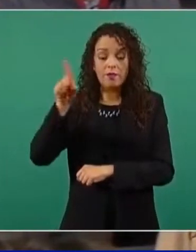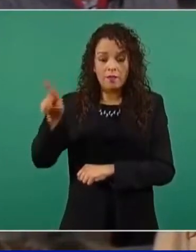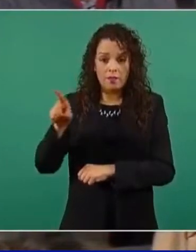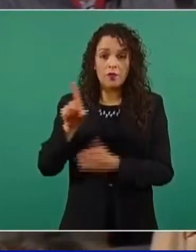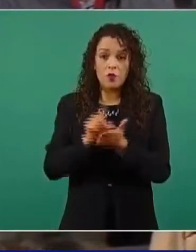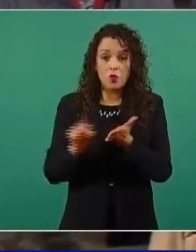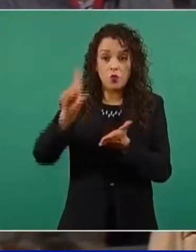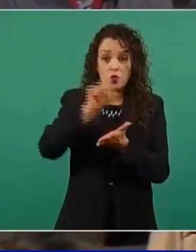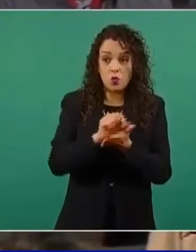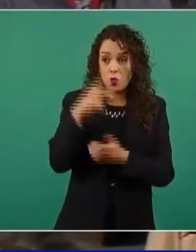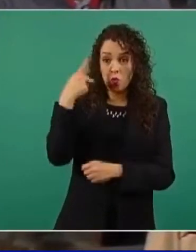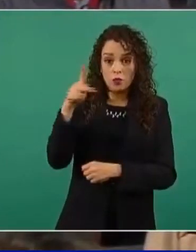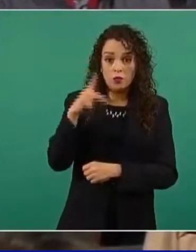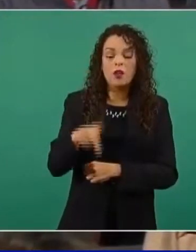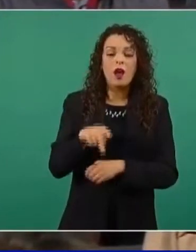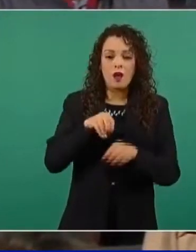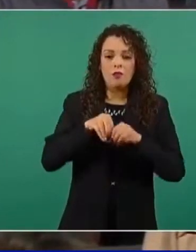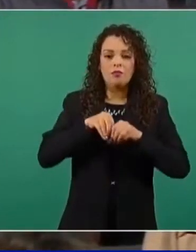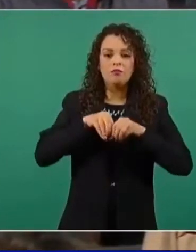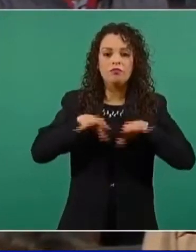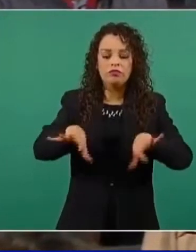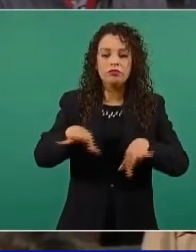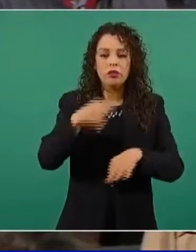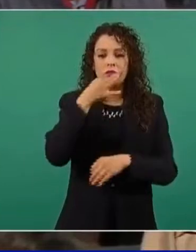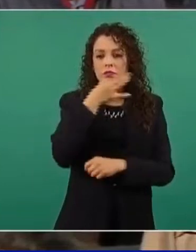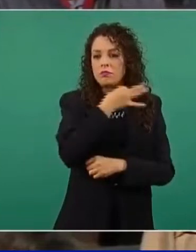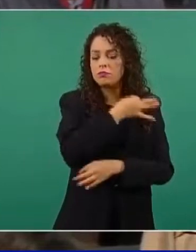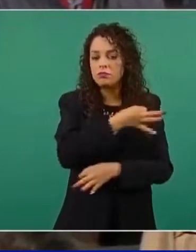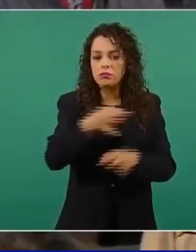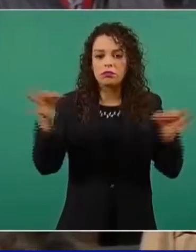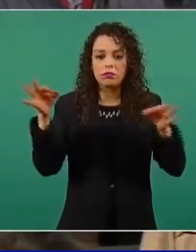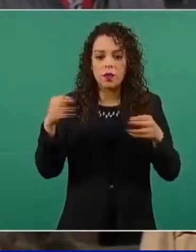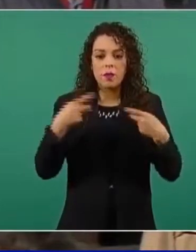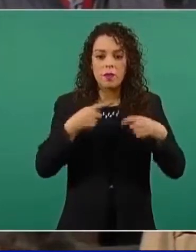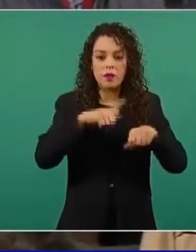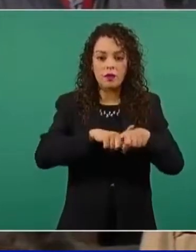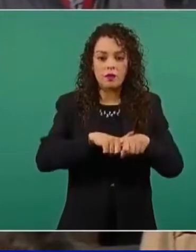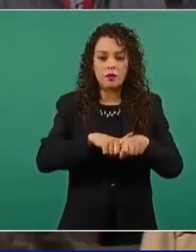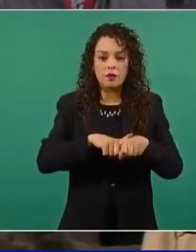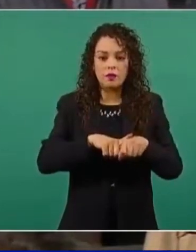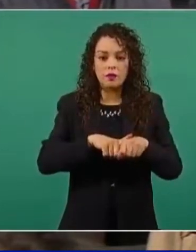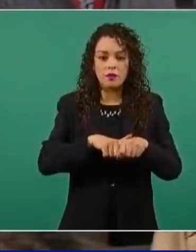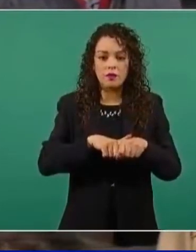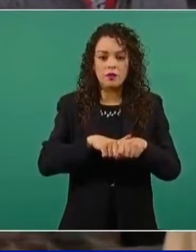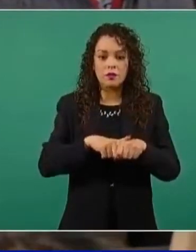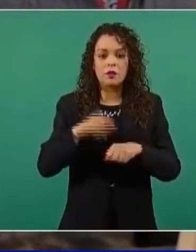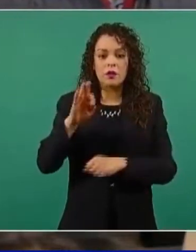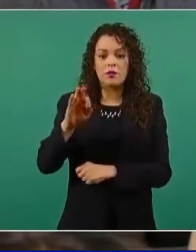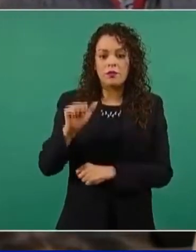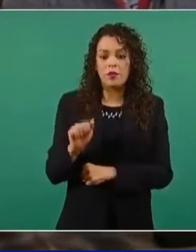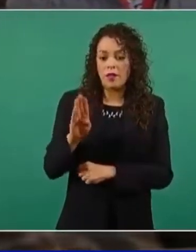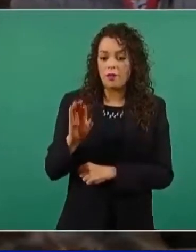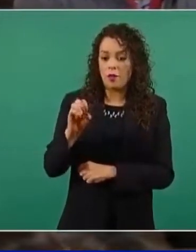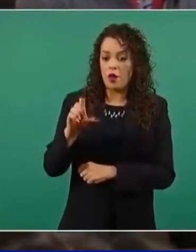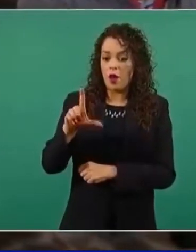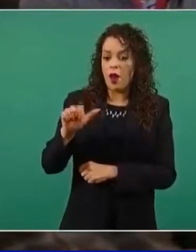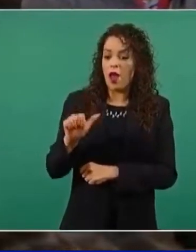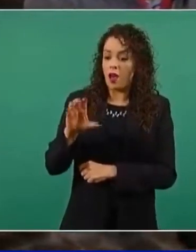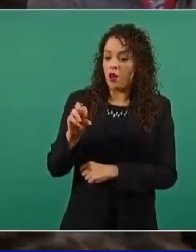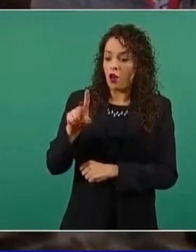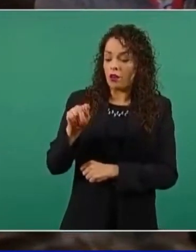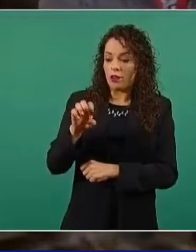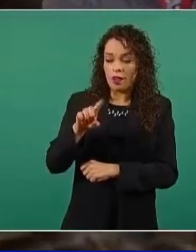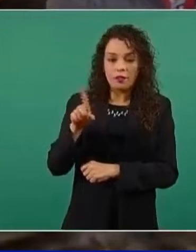Twitter un mensaje personal hacia la periodista Fabiola Cortés, en la que dijo que